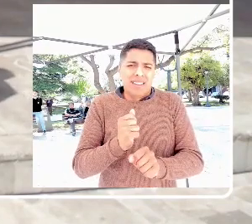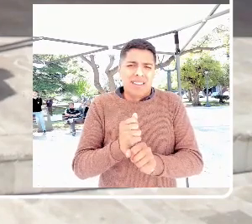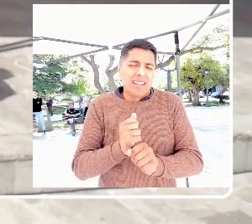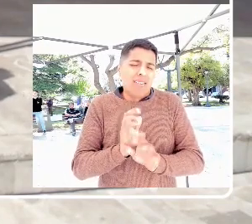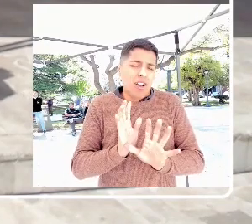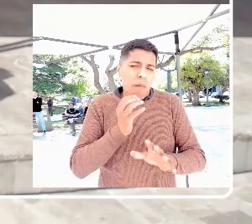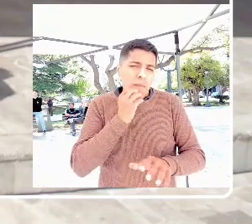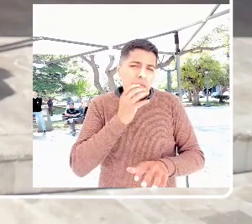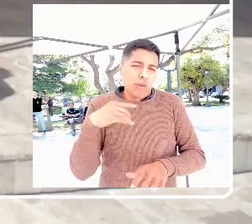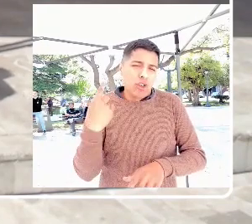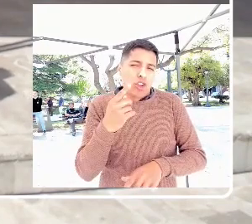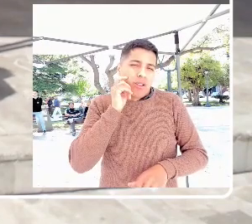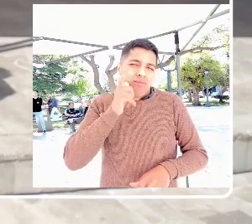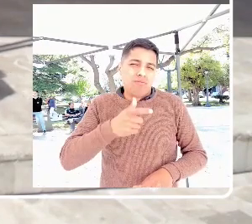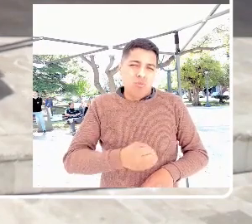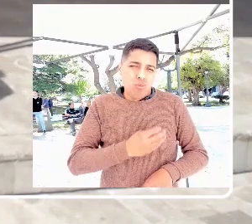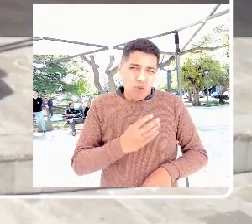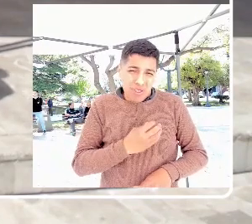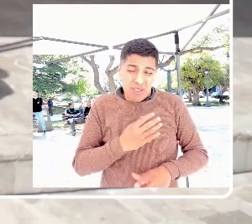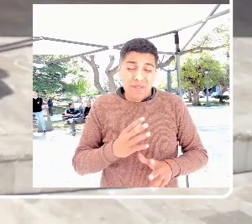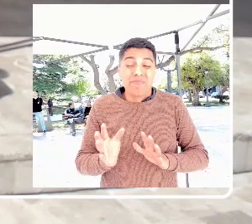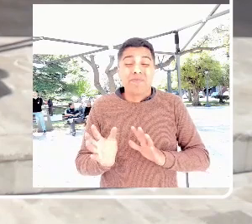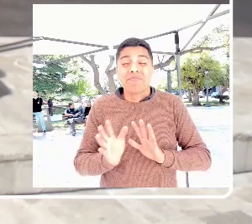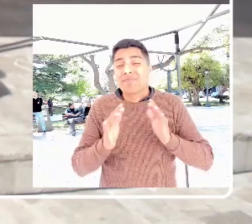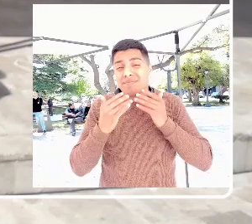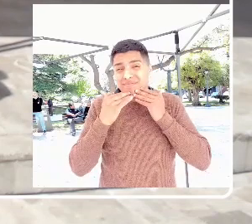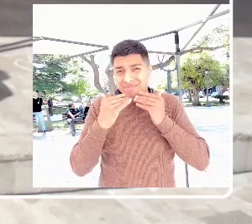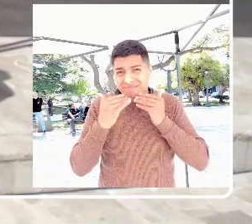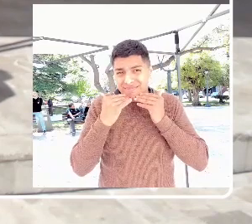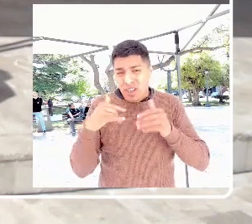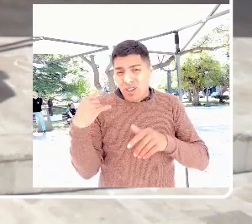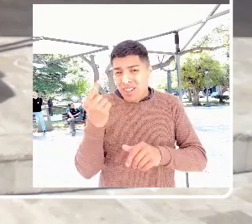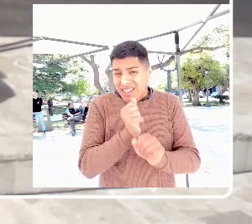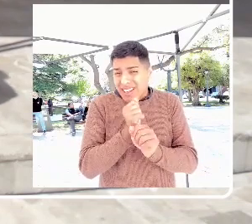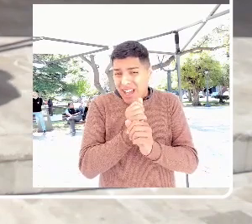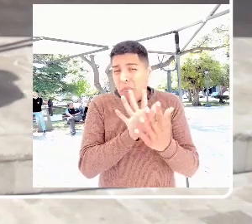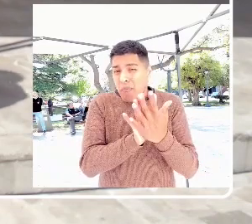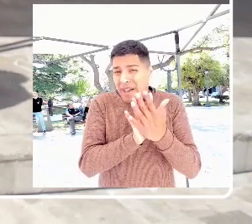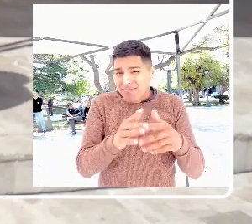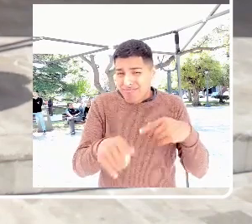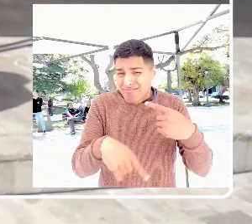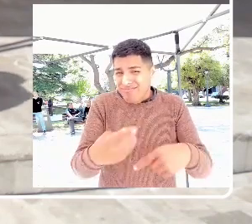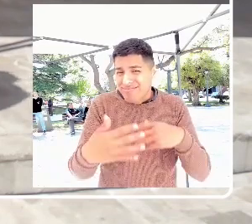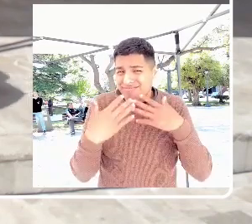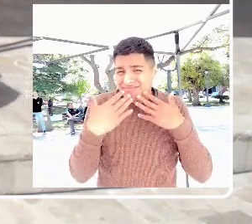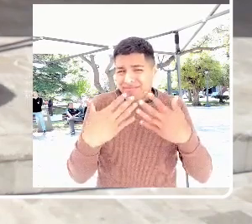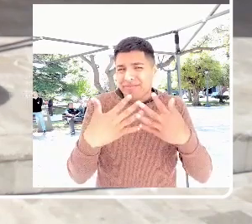bomberos voluntarios. Así que gracias, y bueno, que sigamos trabajando juntos. Nada más.